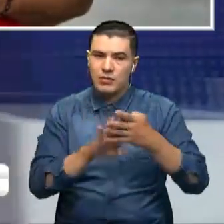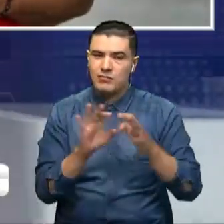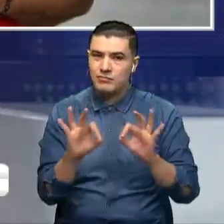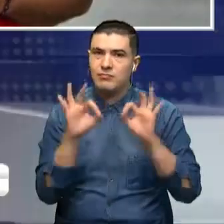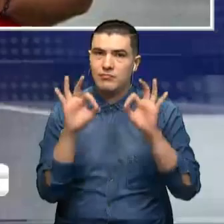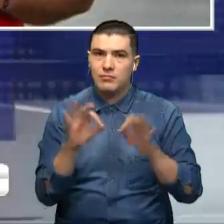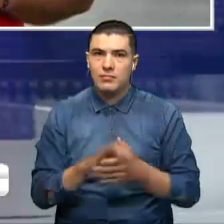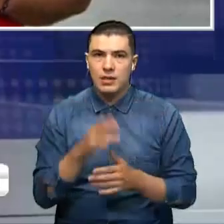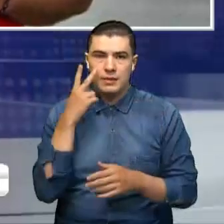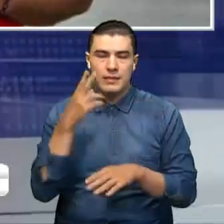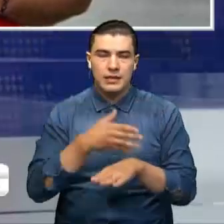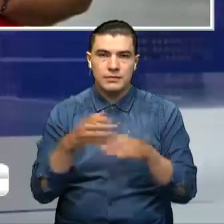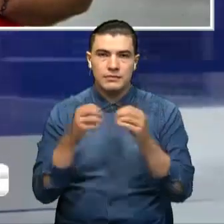cómodas oriente noticias muy buenas tardes